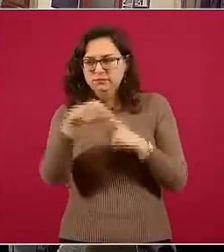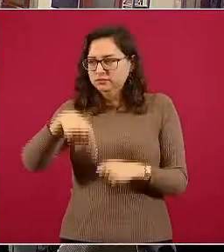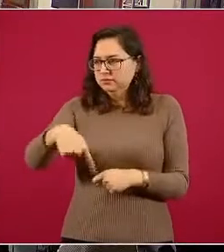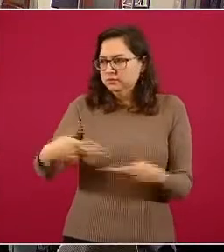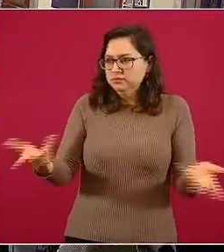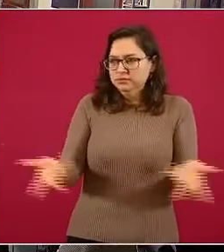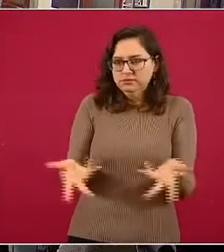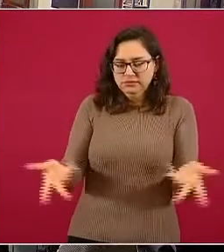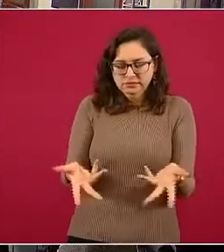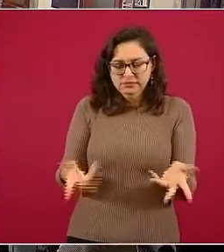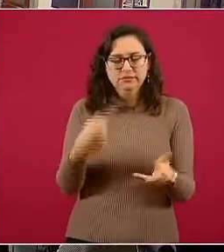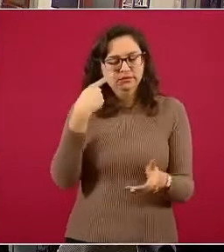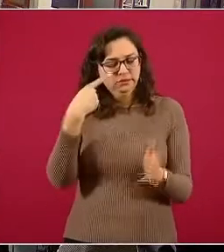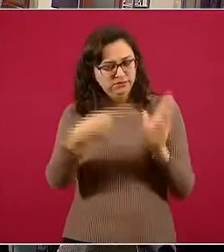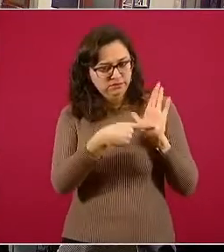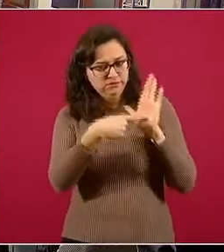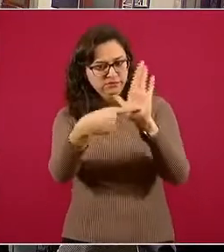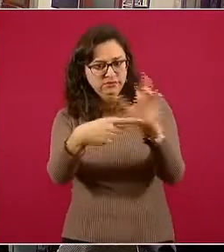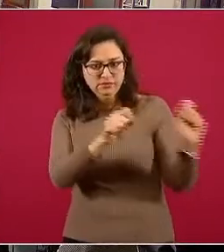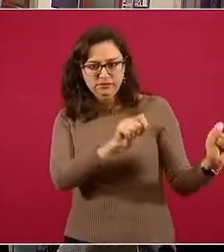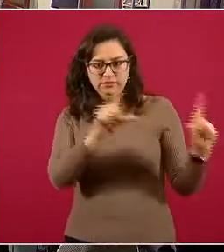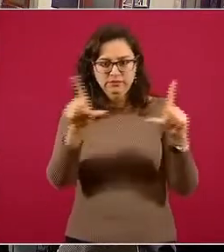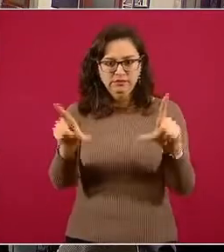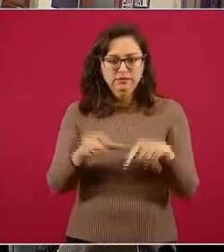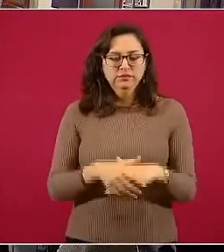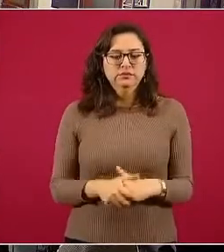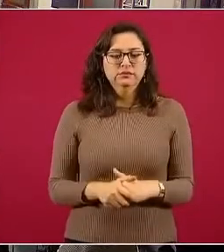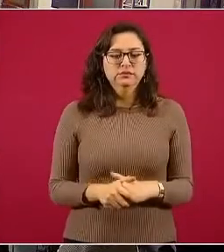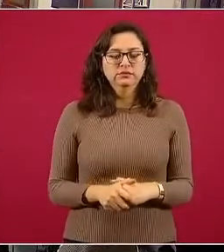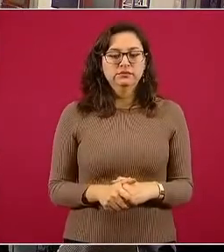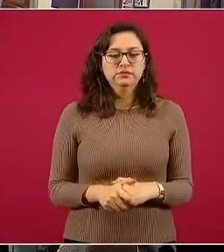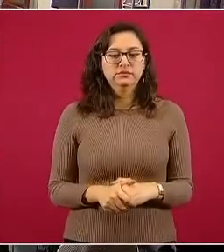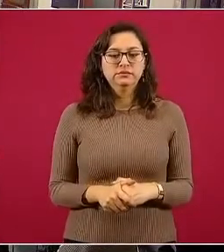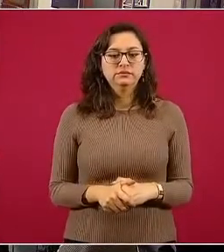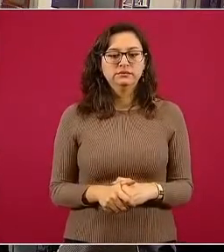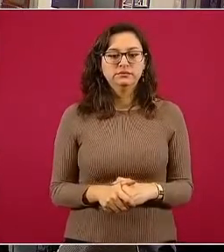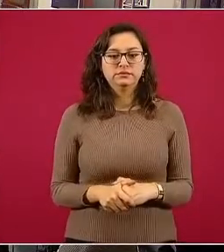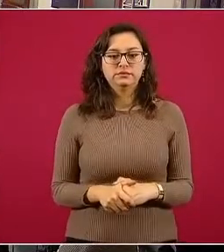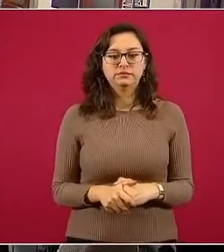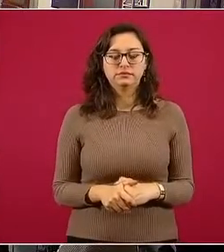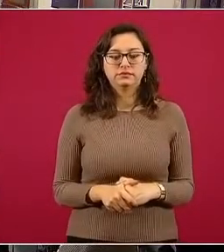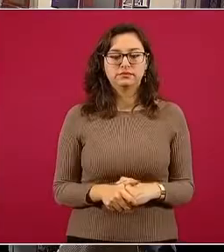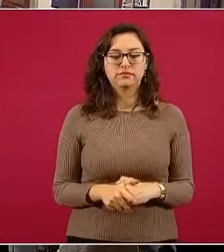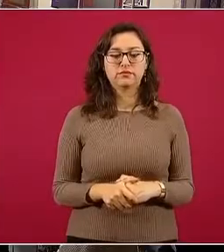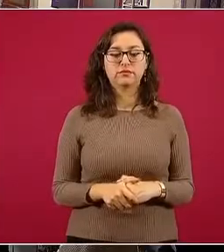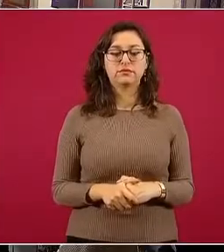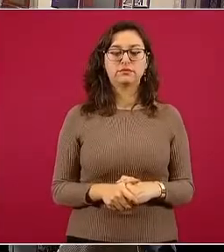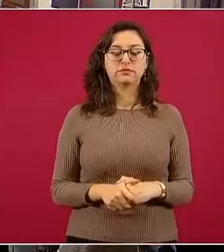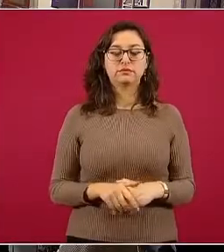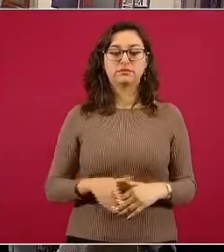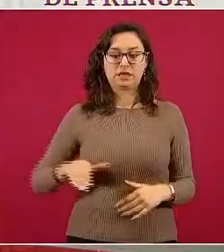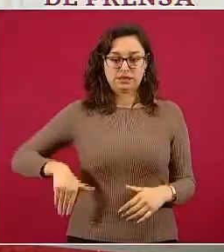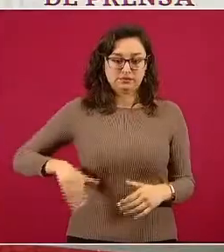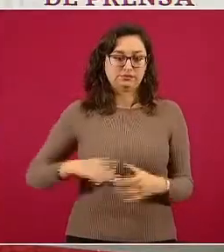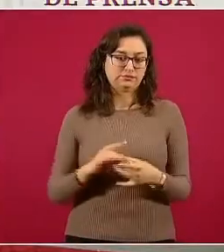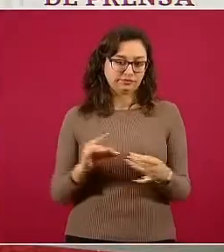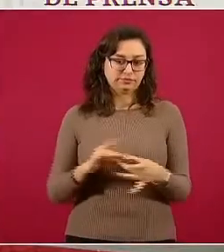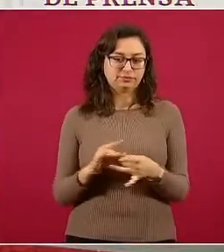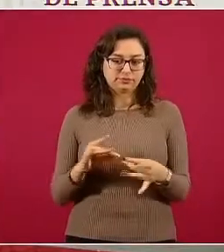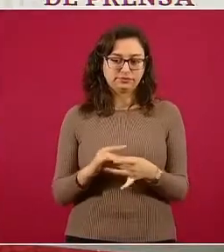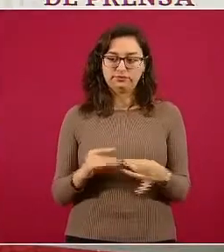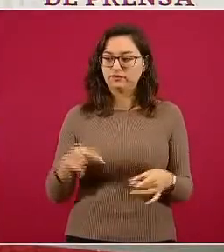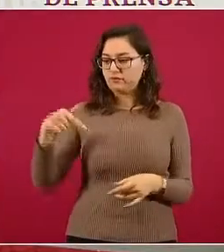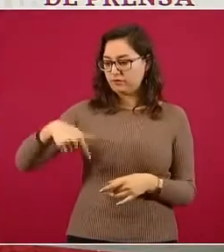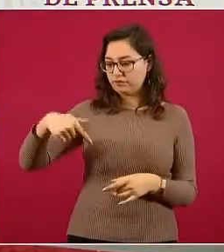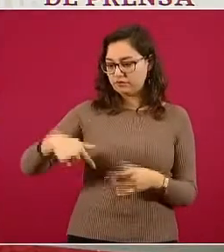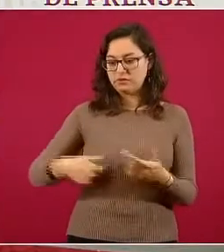Entonces, como les decía hace unos momentos, nada más para contextualizar, en la Ciudad de México tenemos 19